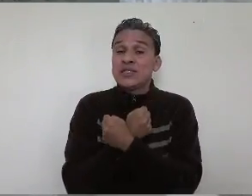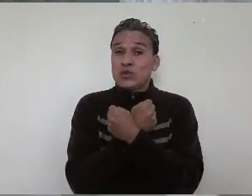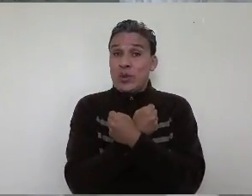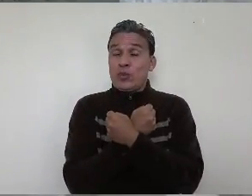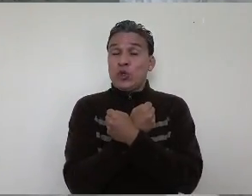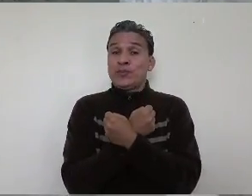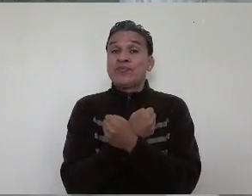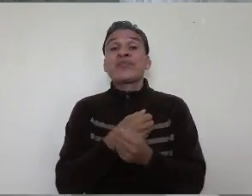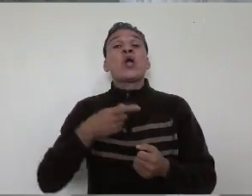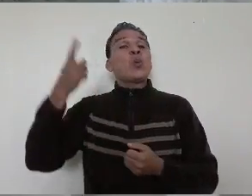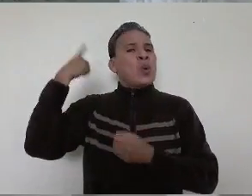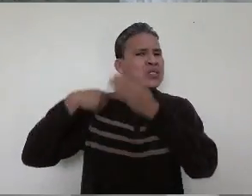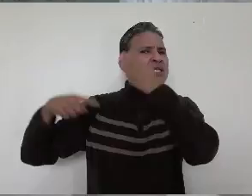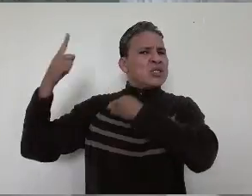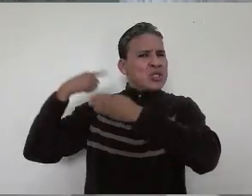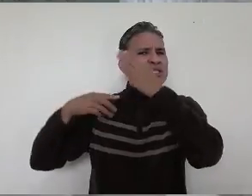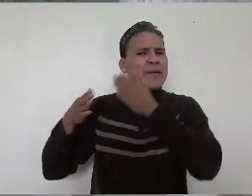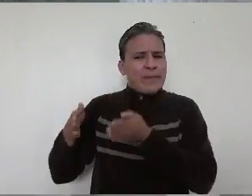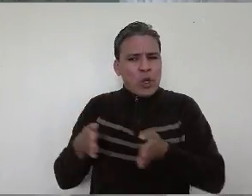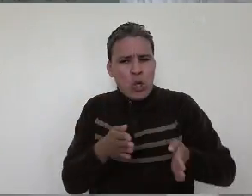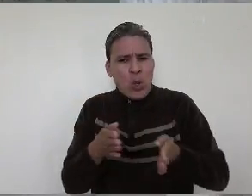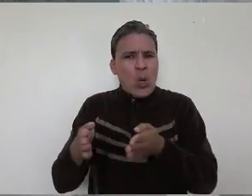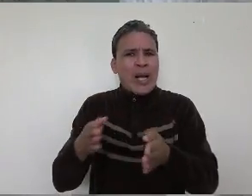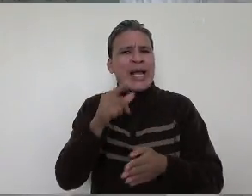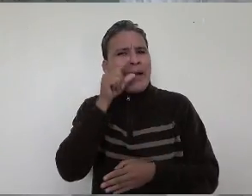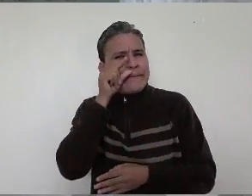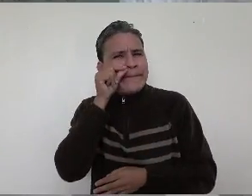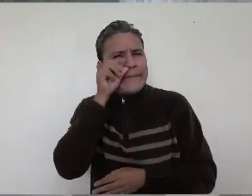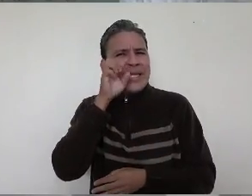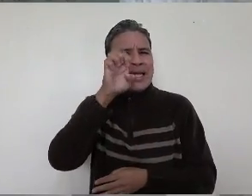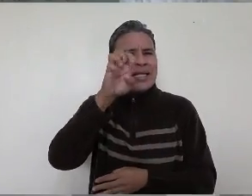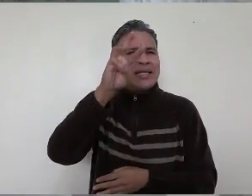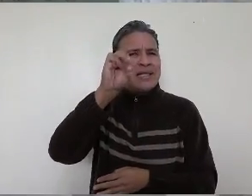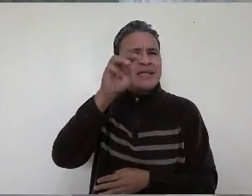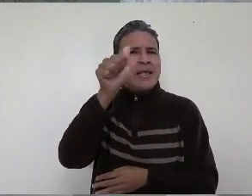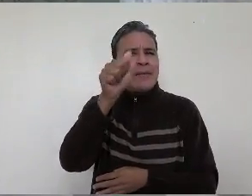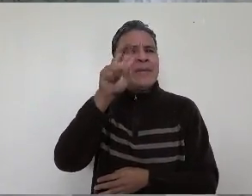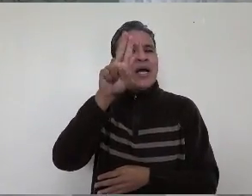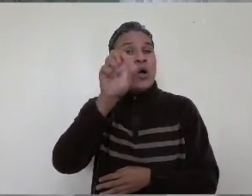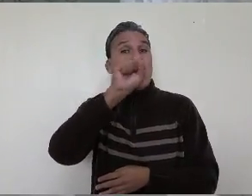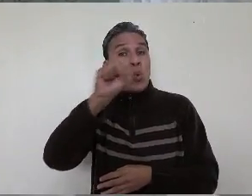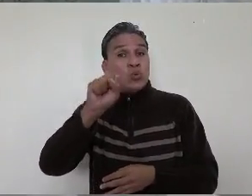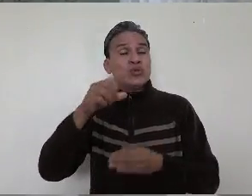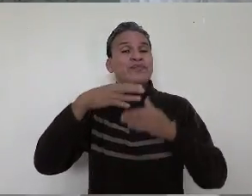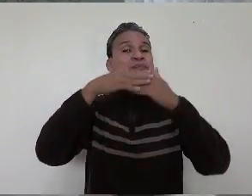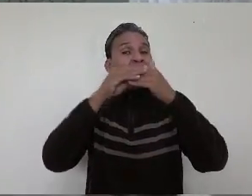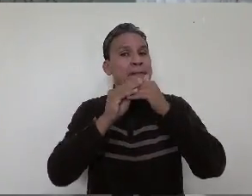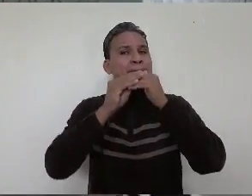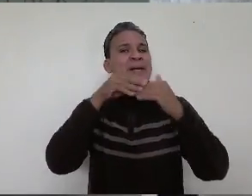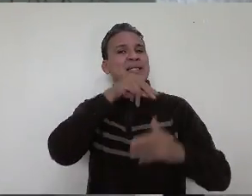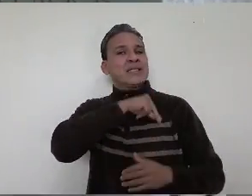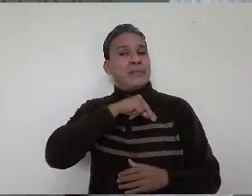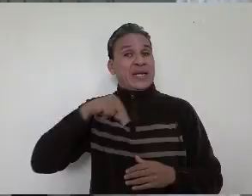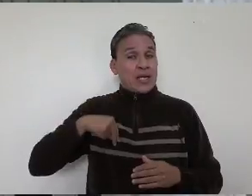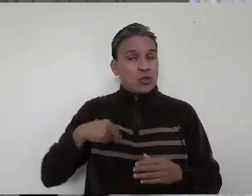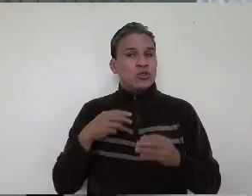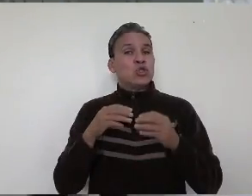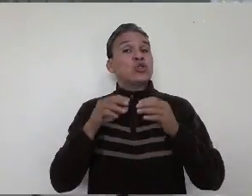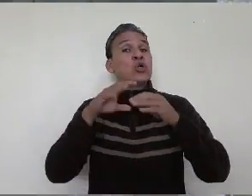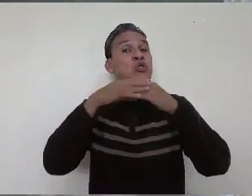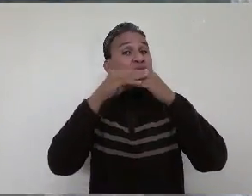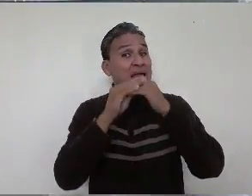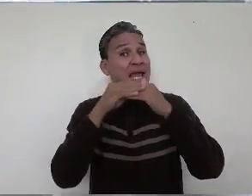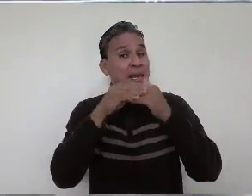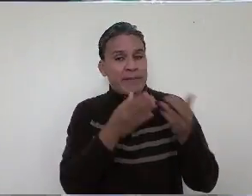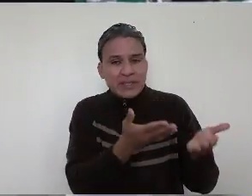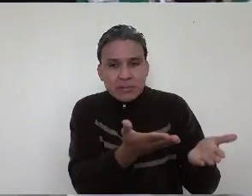nos explica las Escrituras y parte para nosotros el pan. Te rogamos, pues, Padre